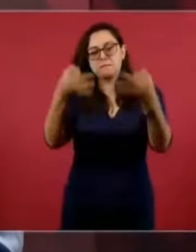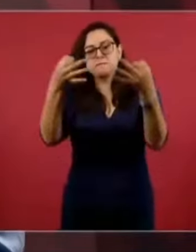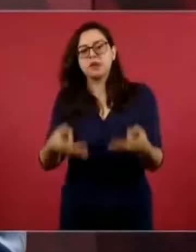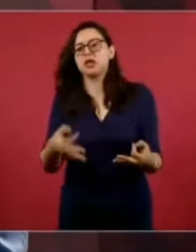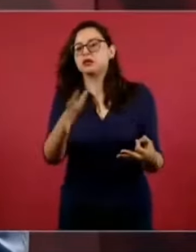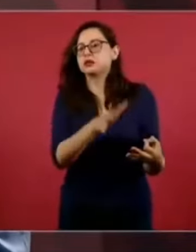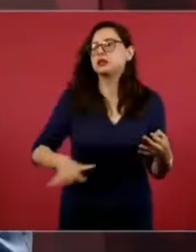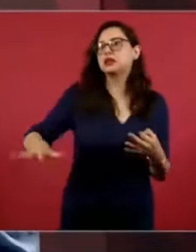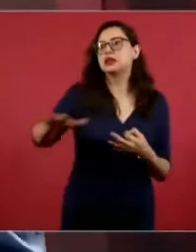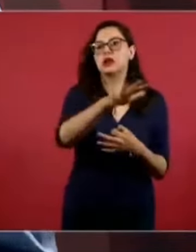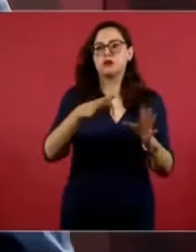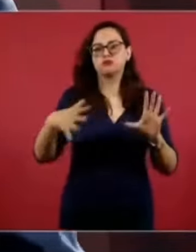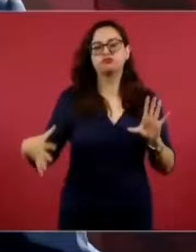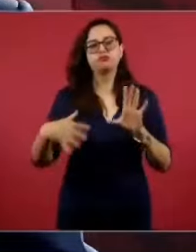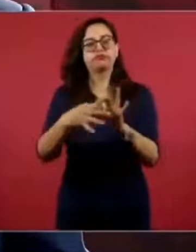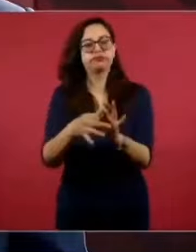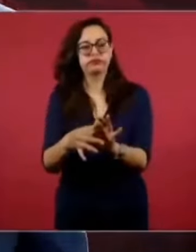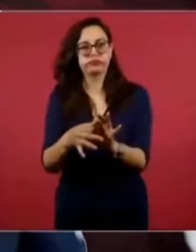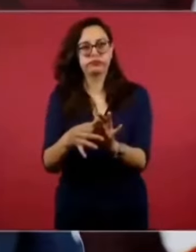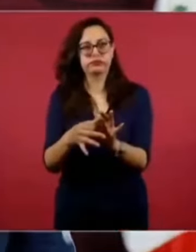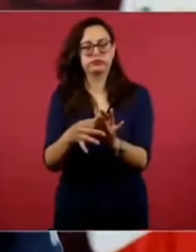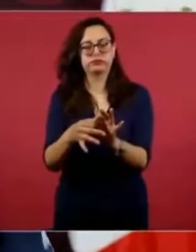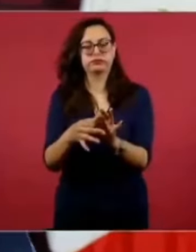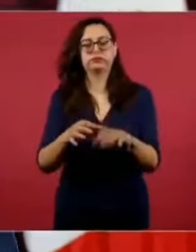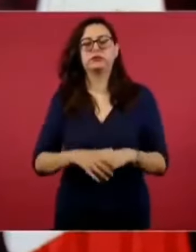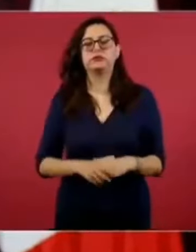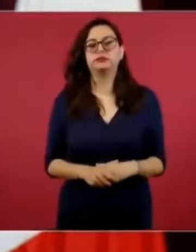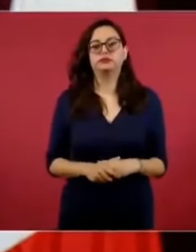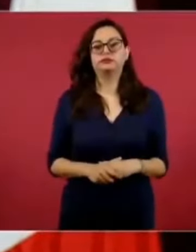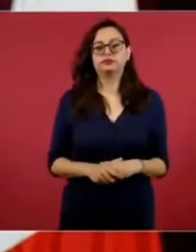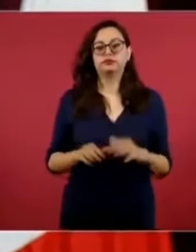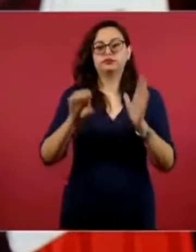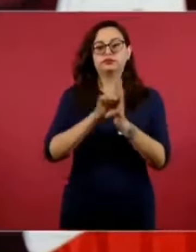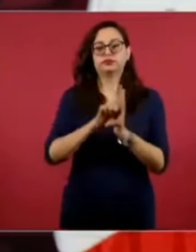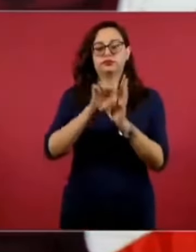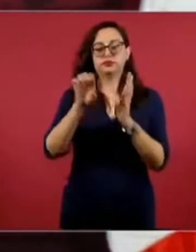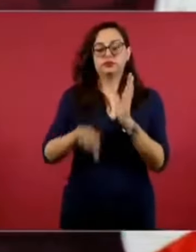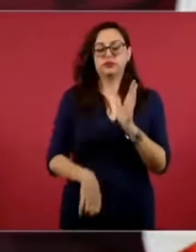realidad por ejemplo en la ley vigente